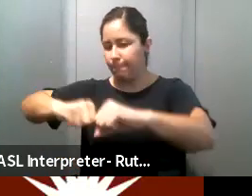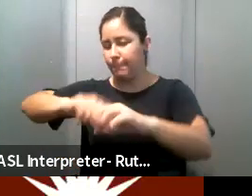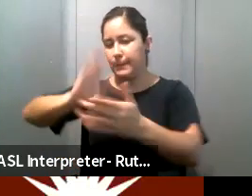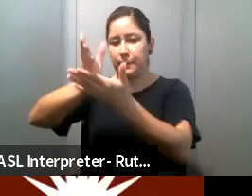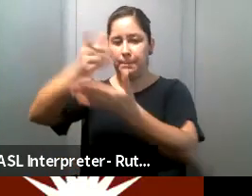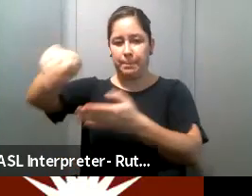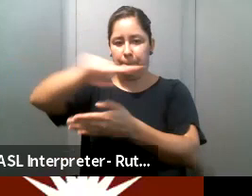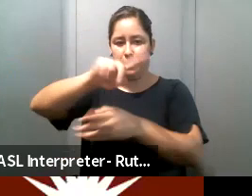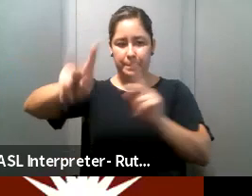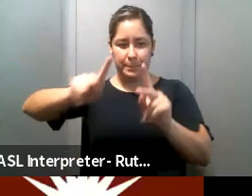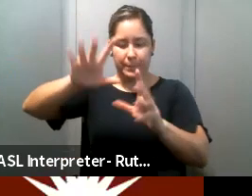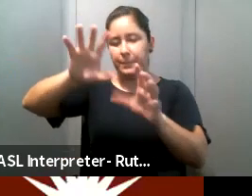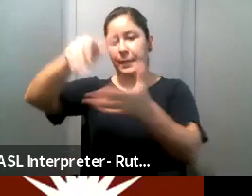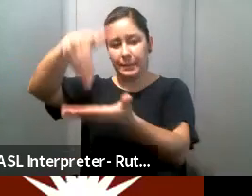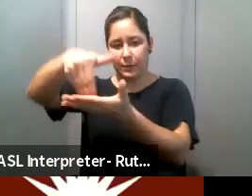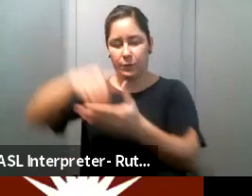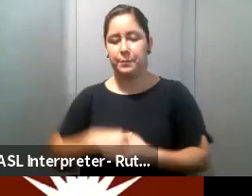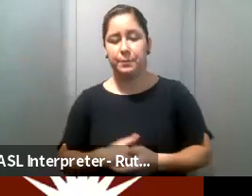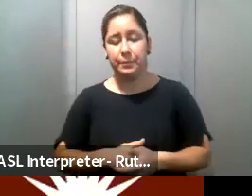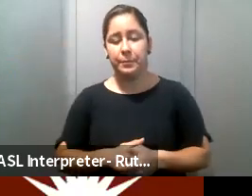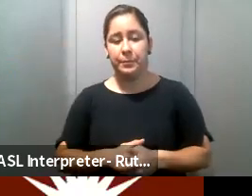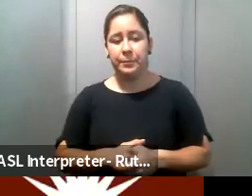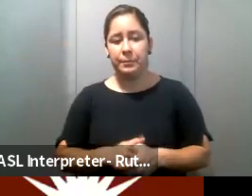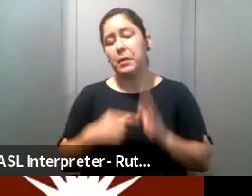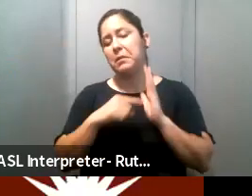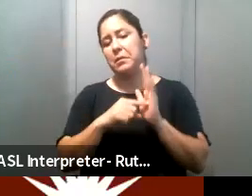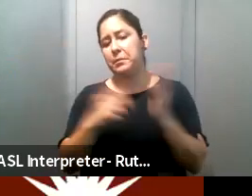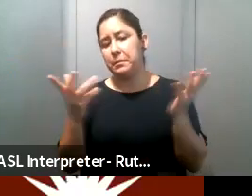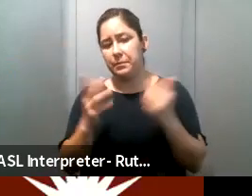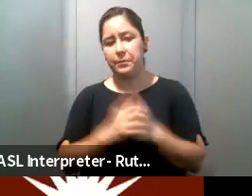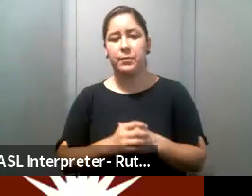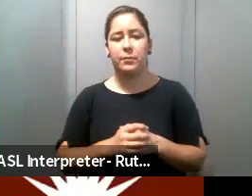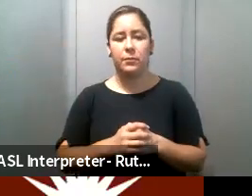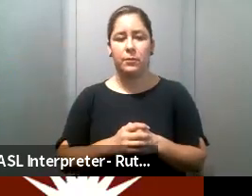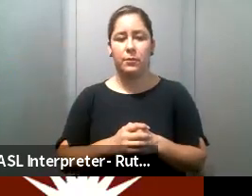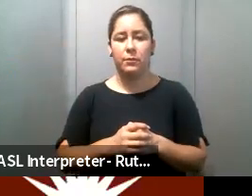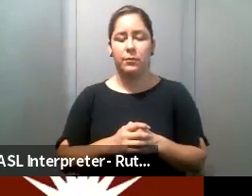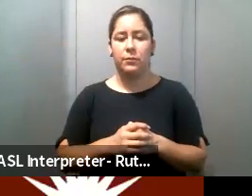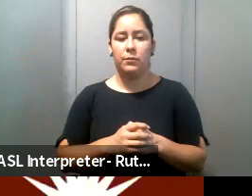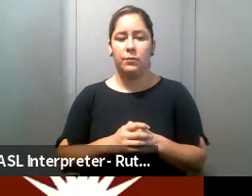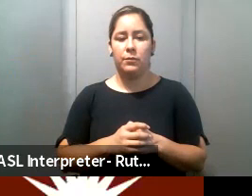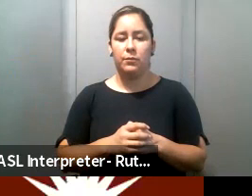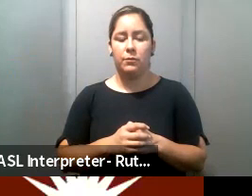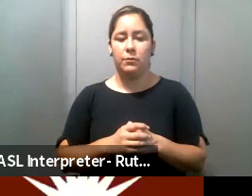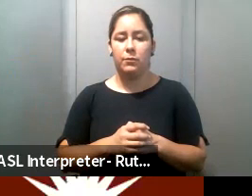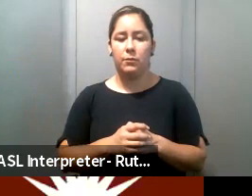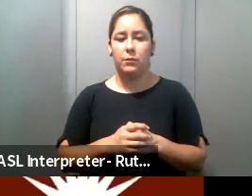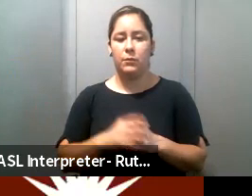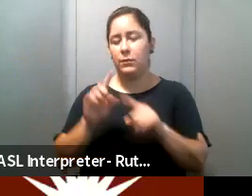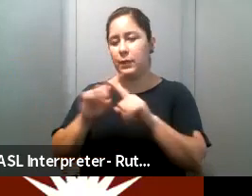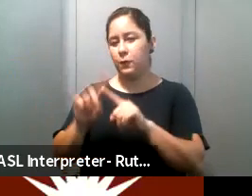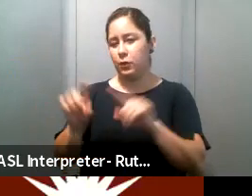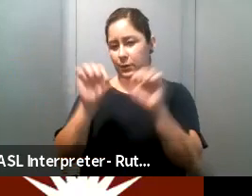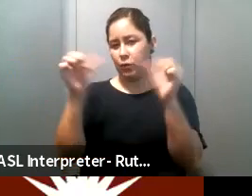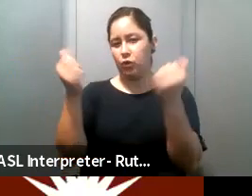algo que sería la prioridad, y esto sería como la necesidad. Y también darnos